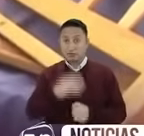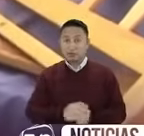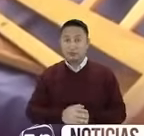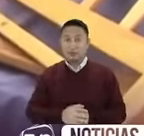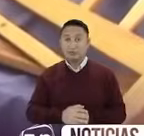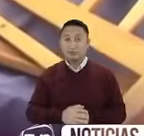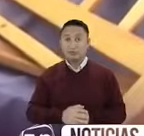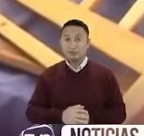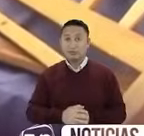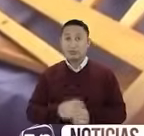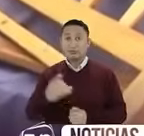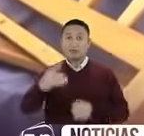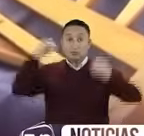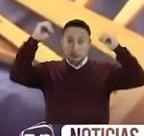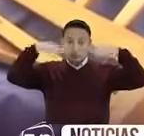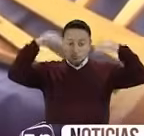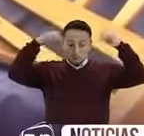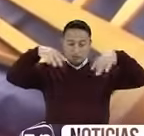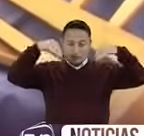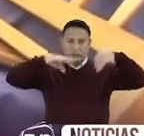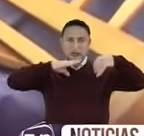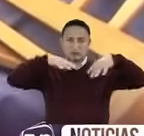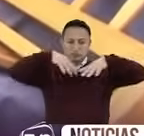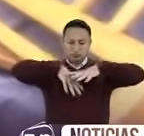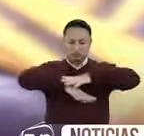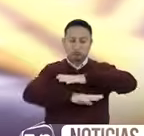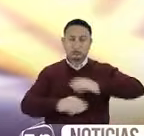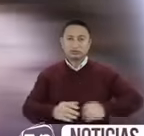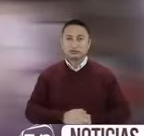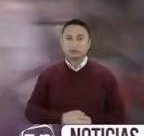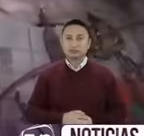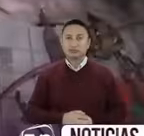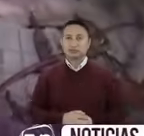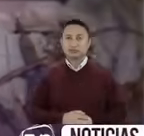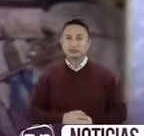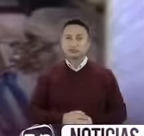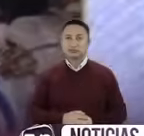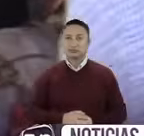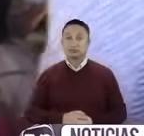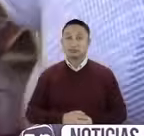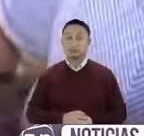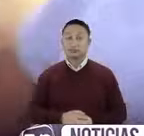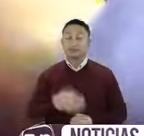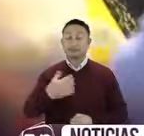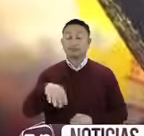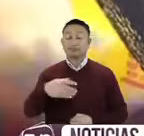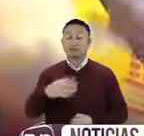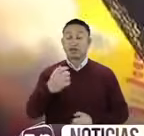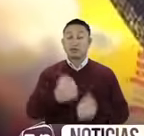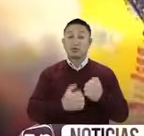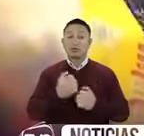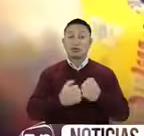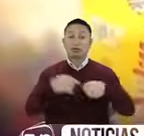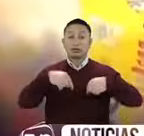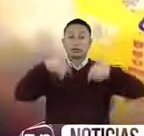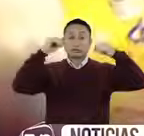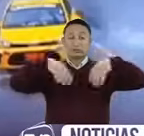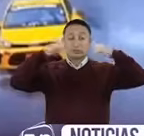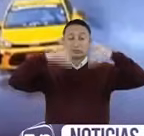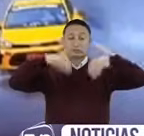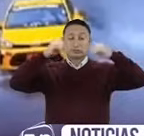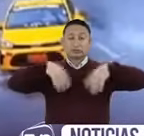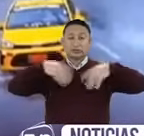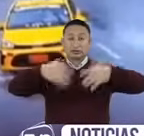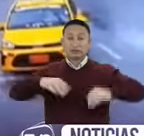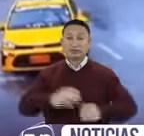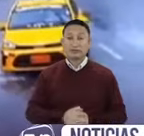también caía al agua, ahí donde yo me acuesto en la hamaca. Secuelas de un niño que empieza a sacar la cabeza. 12 avenidas